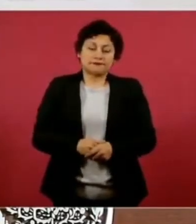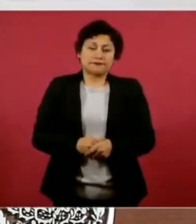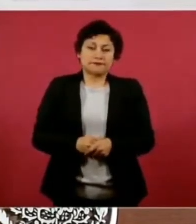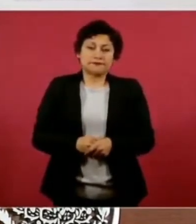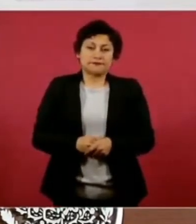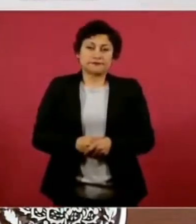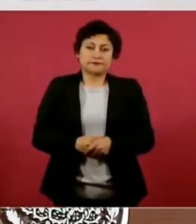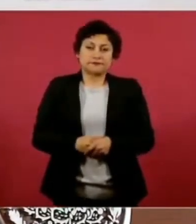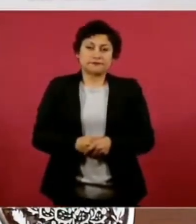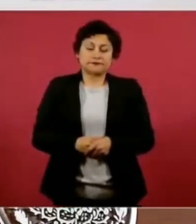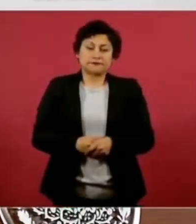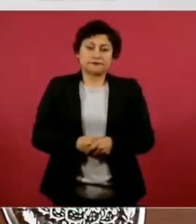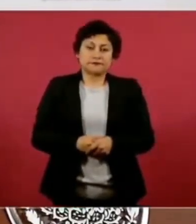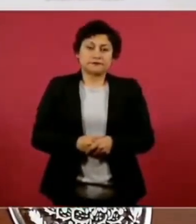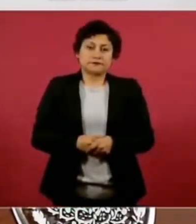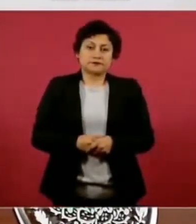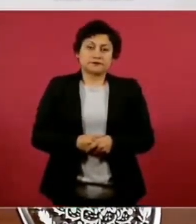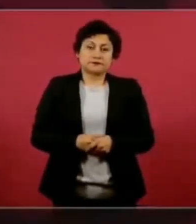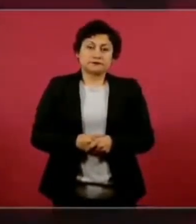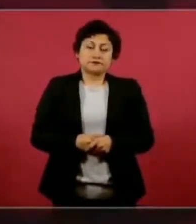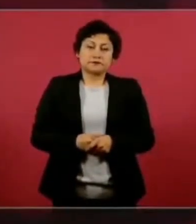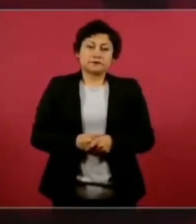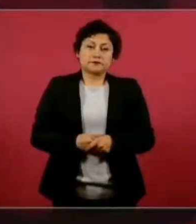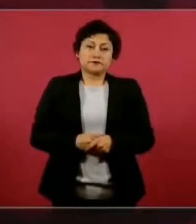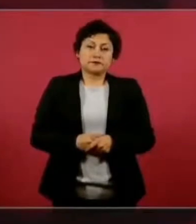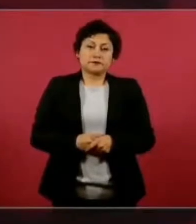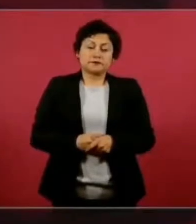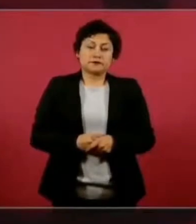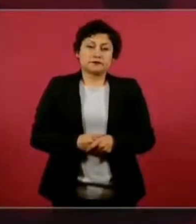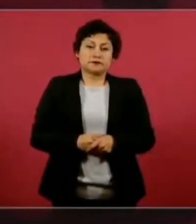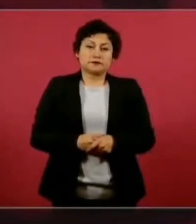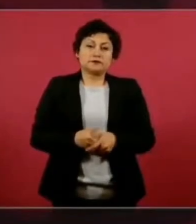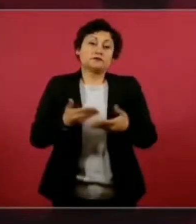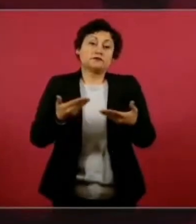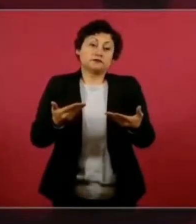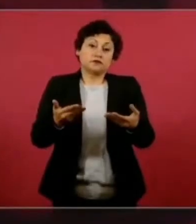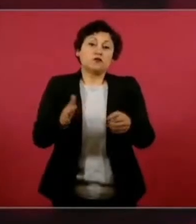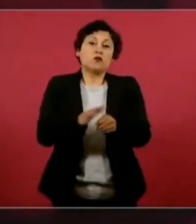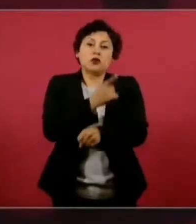porque depende de quién gobierne.